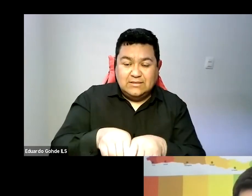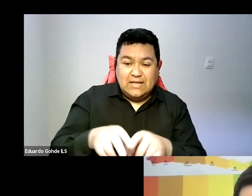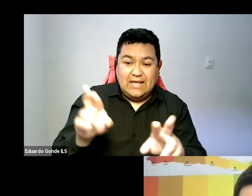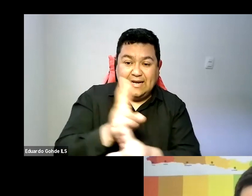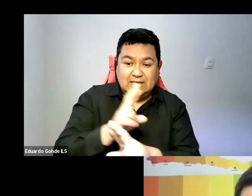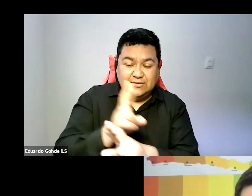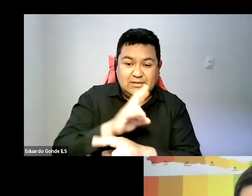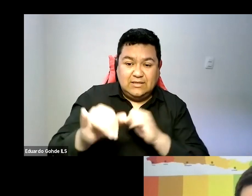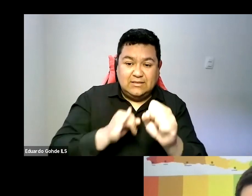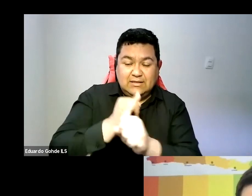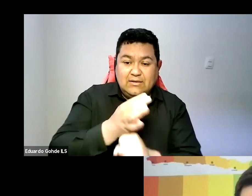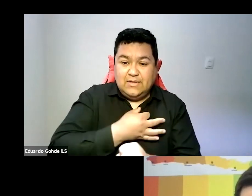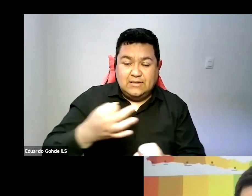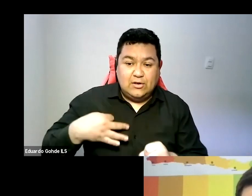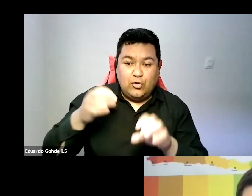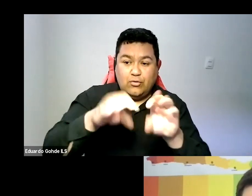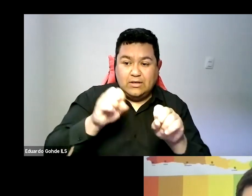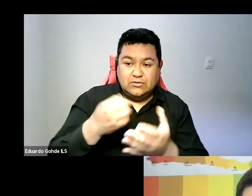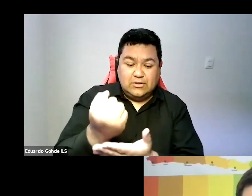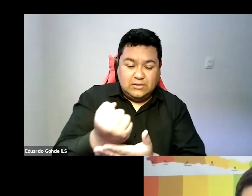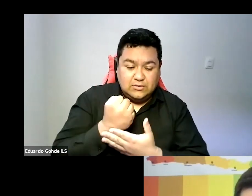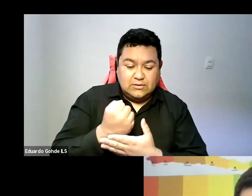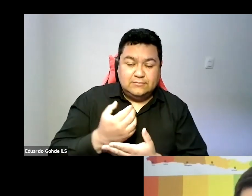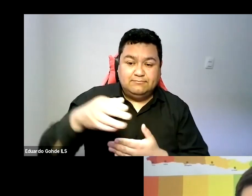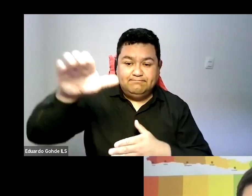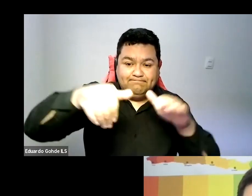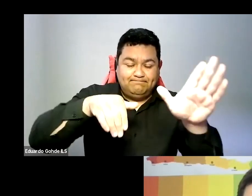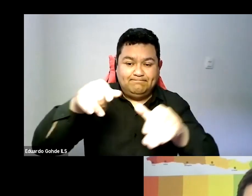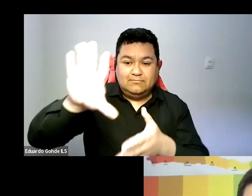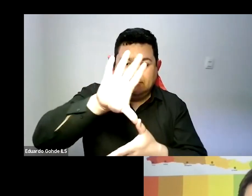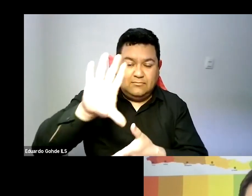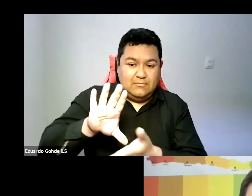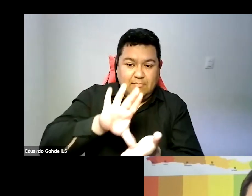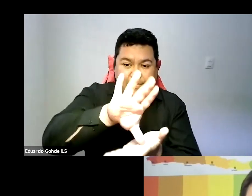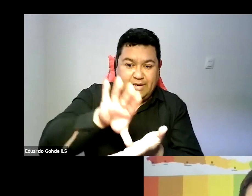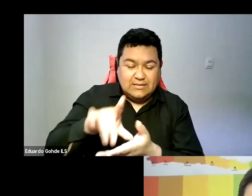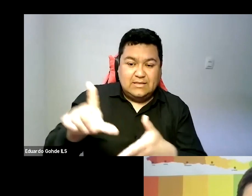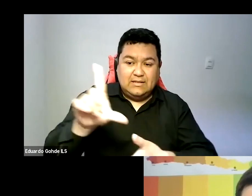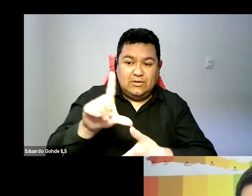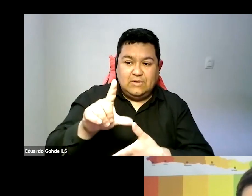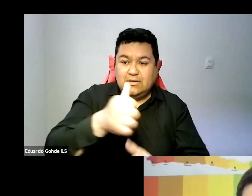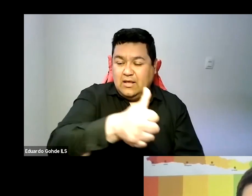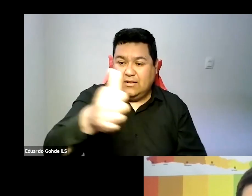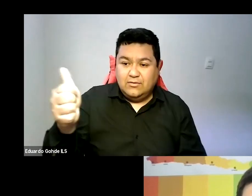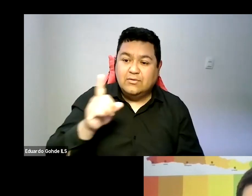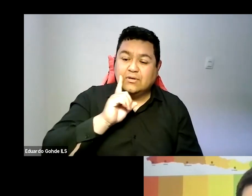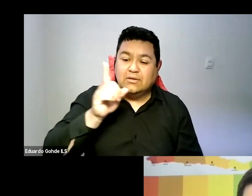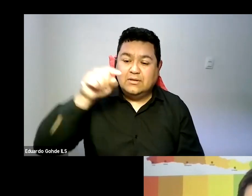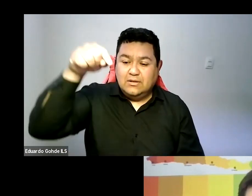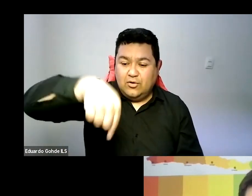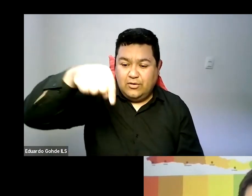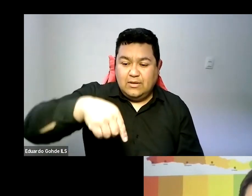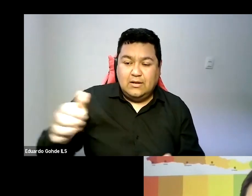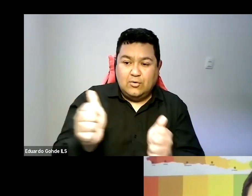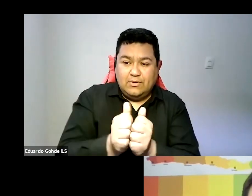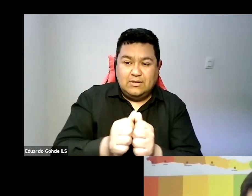del Ministerio de Educación, que nos ayuda en la convocatoria de los países latinoamericanos, y a todas y todos quienes hoy día nos acompañan.